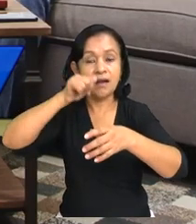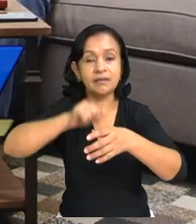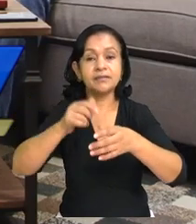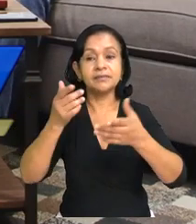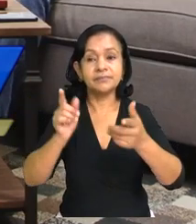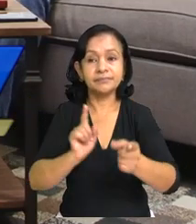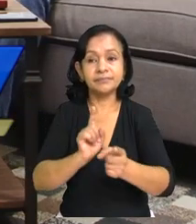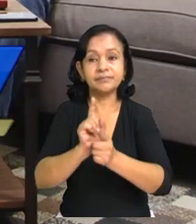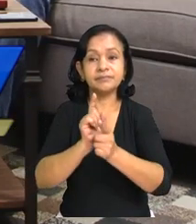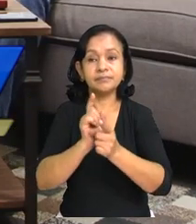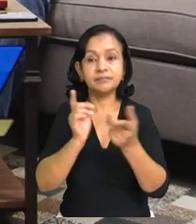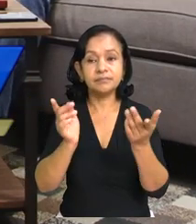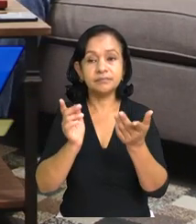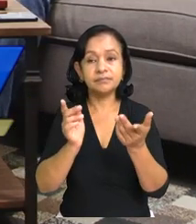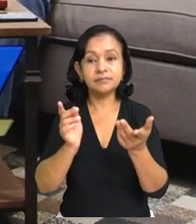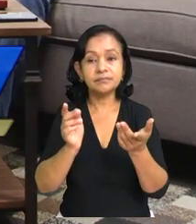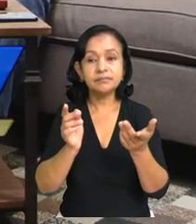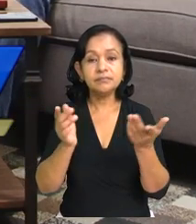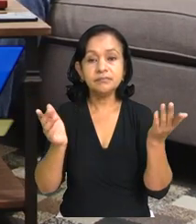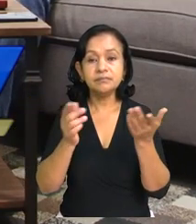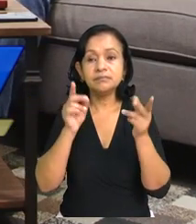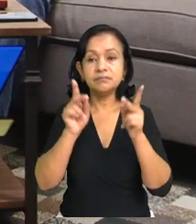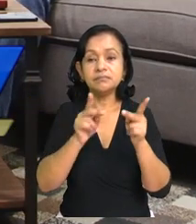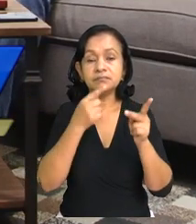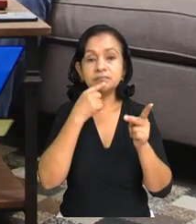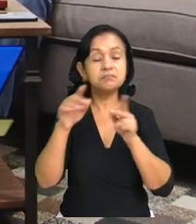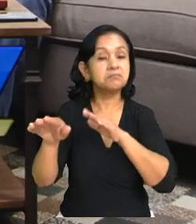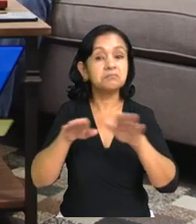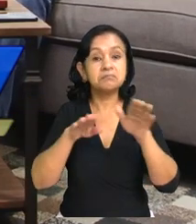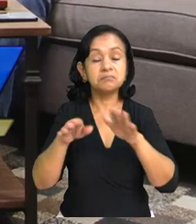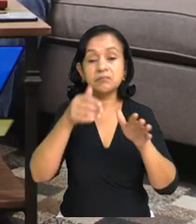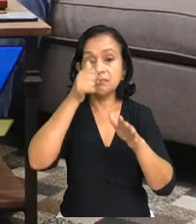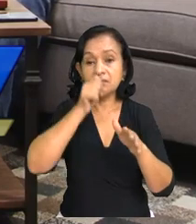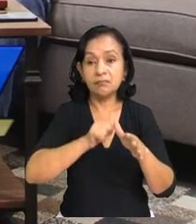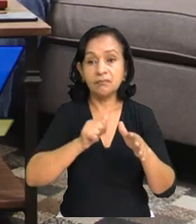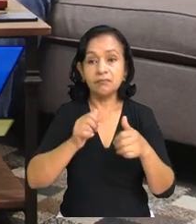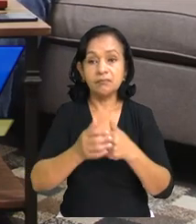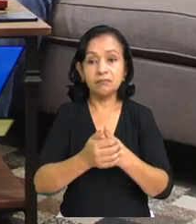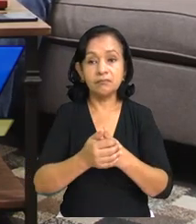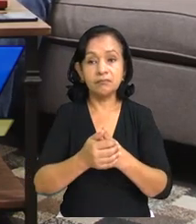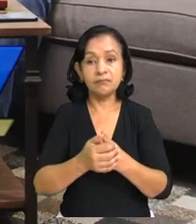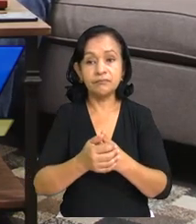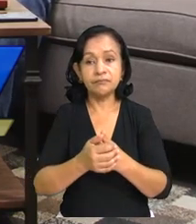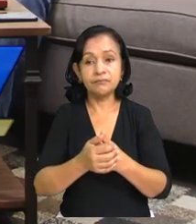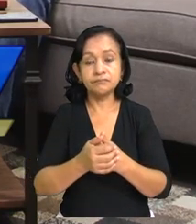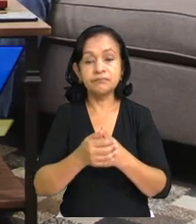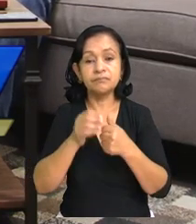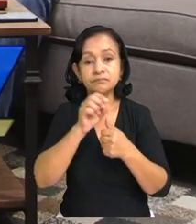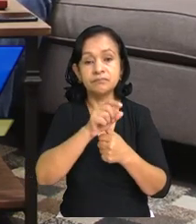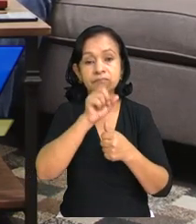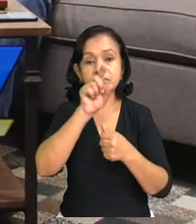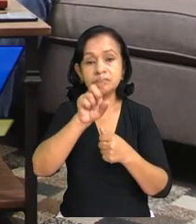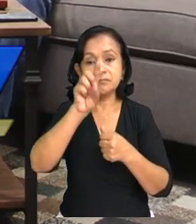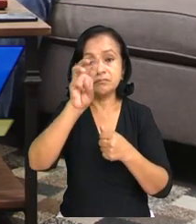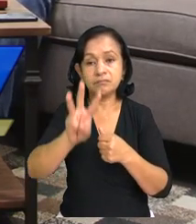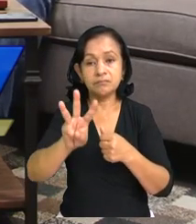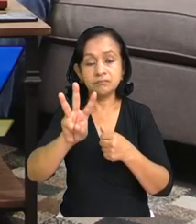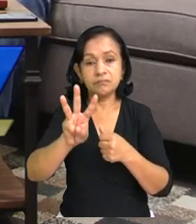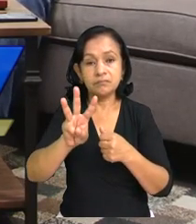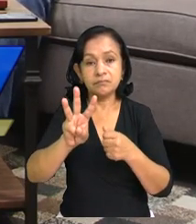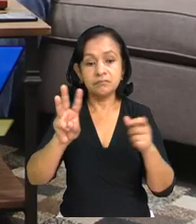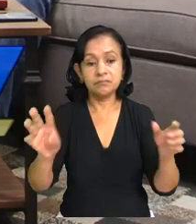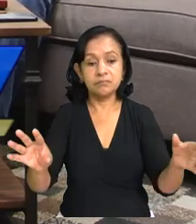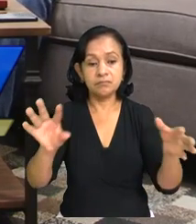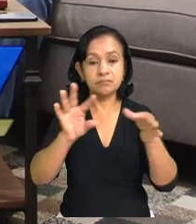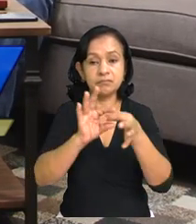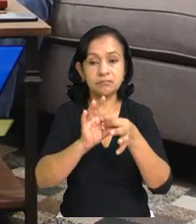a las comunidades que alguien dijo ahí, no se puede hacer porque no hay agua, y vos llegás, sumás tres fuentes, las